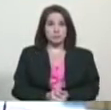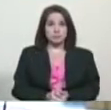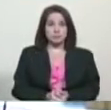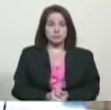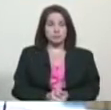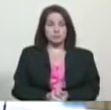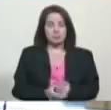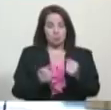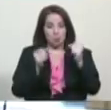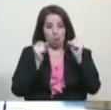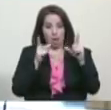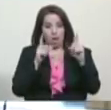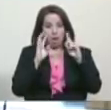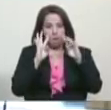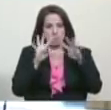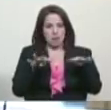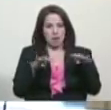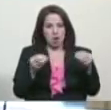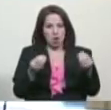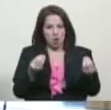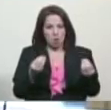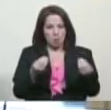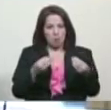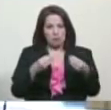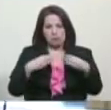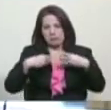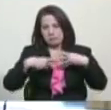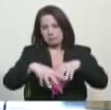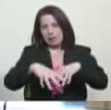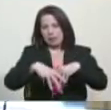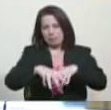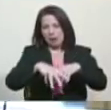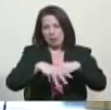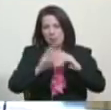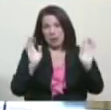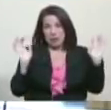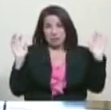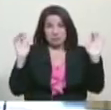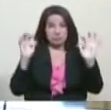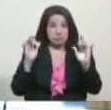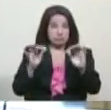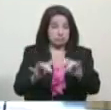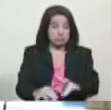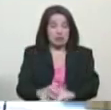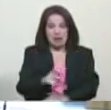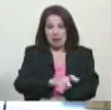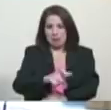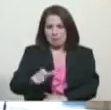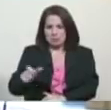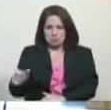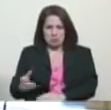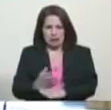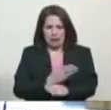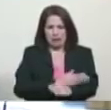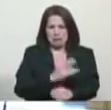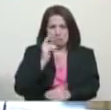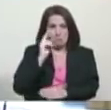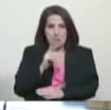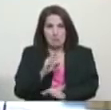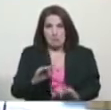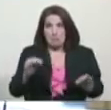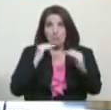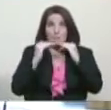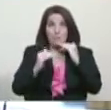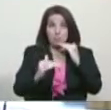impresionante ver el recorrido de miles, de miles, de miles de personas, los invisibles. ¿Qué digo yo?